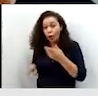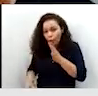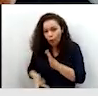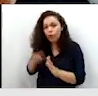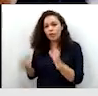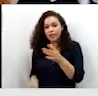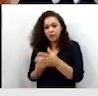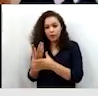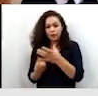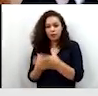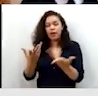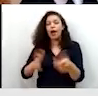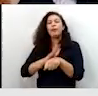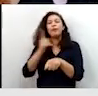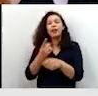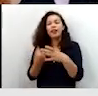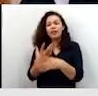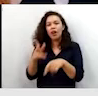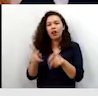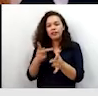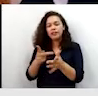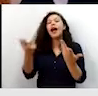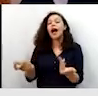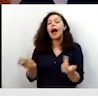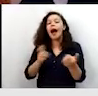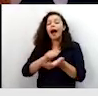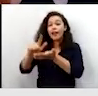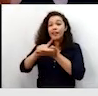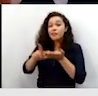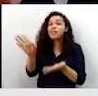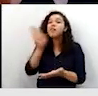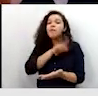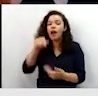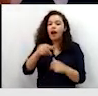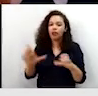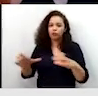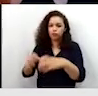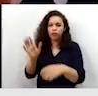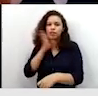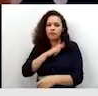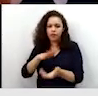por las malas condiciones de el saneamiento que se está presentando en las comunidades.